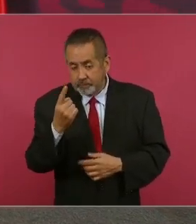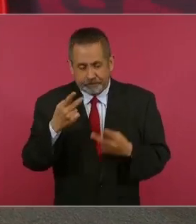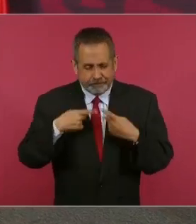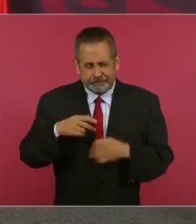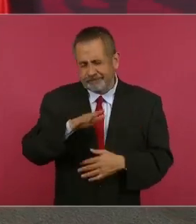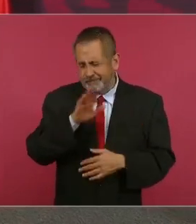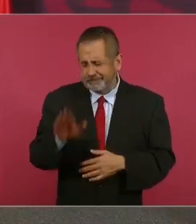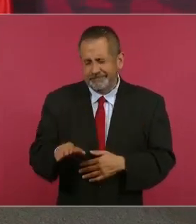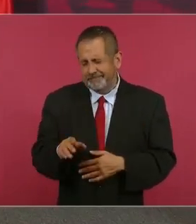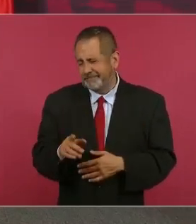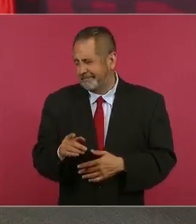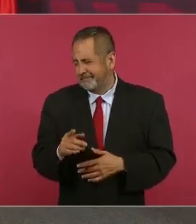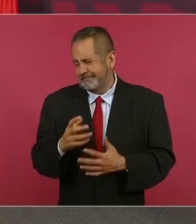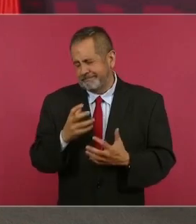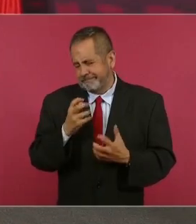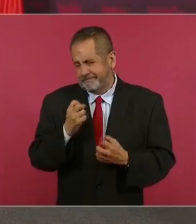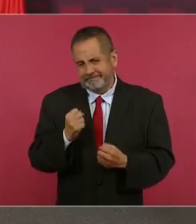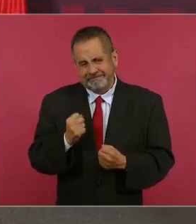vida